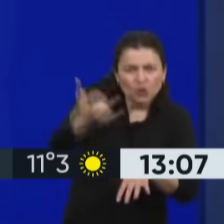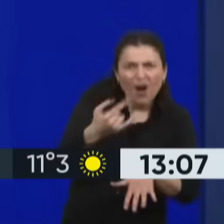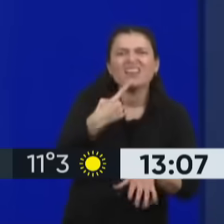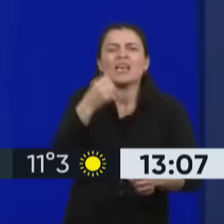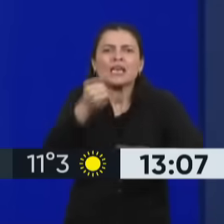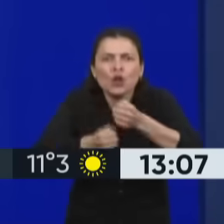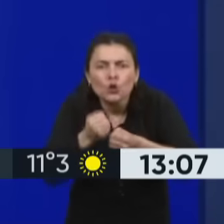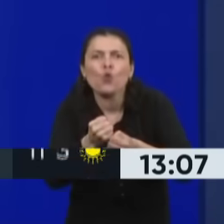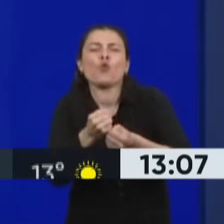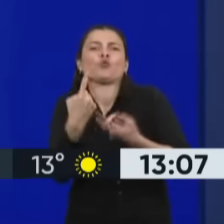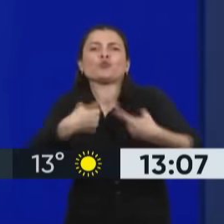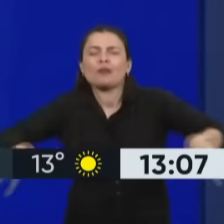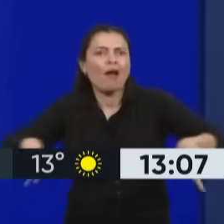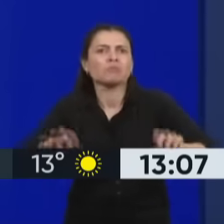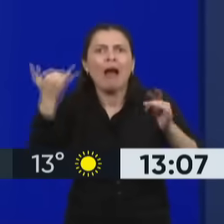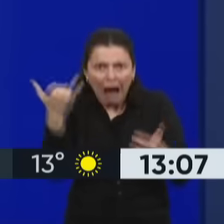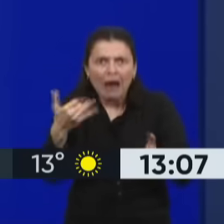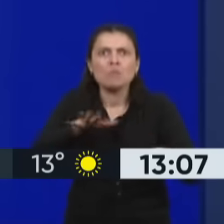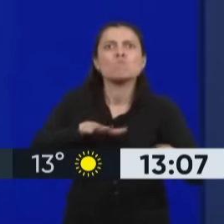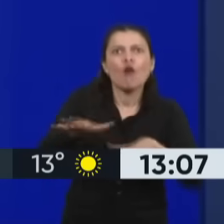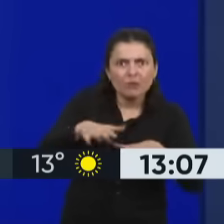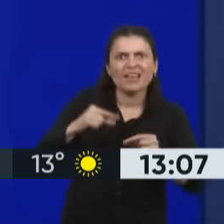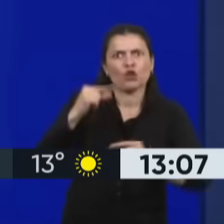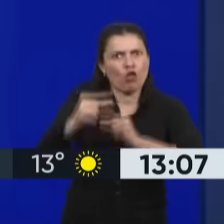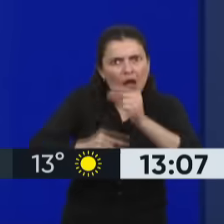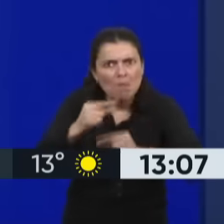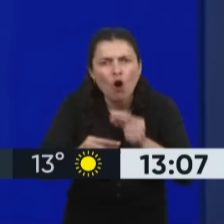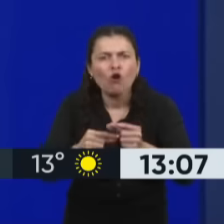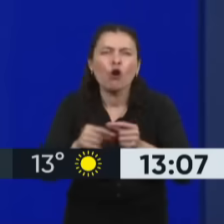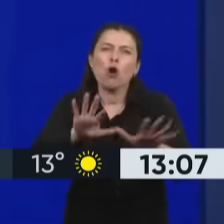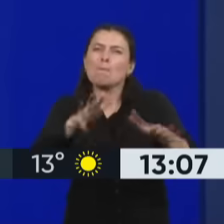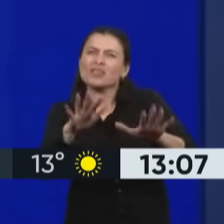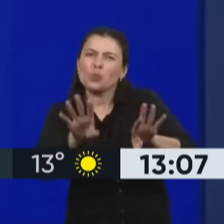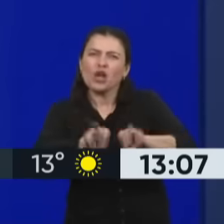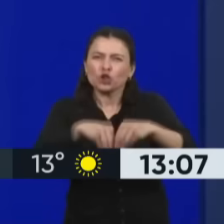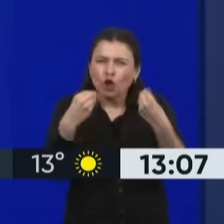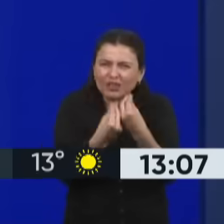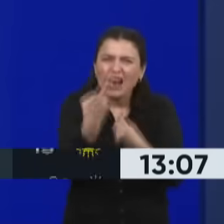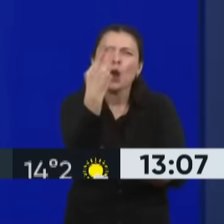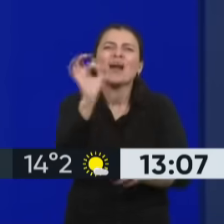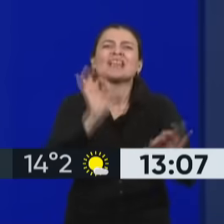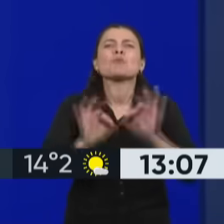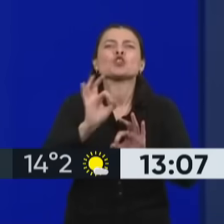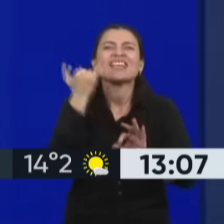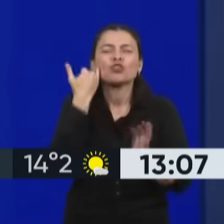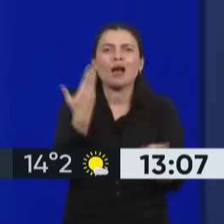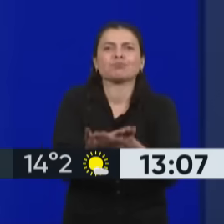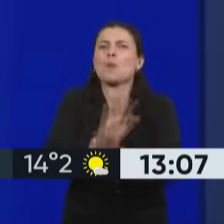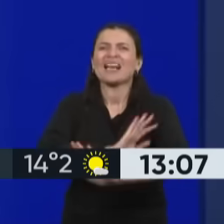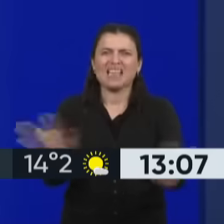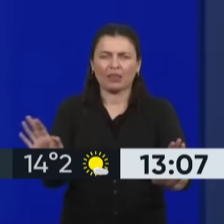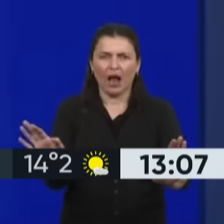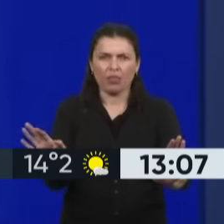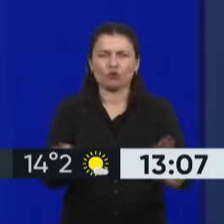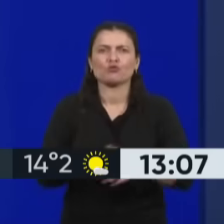como energía y minería. Ya llevamos cerca de 20 proyectos presentados. Yo recuerdo,